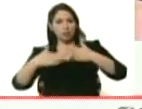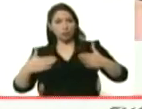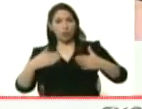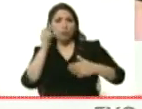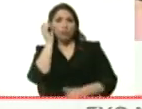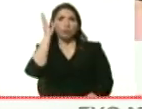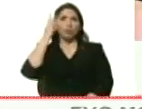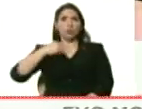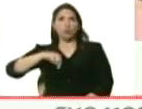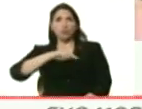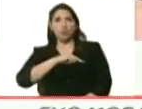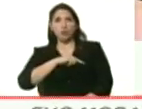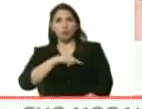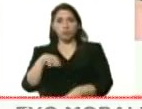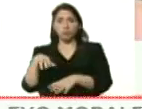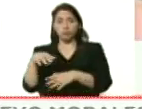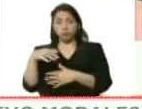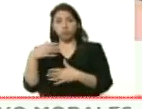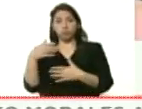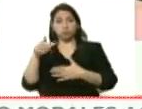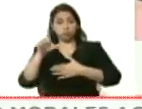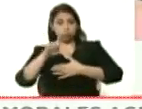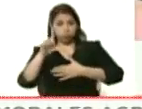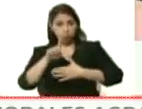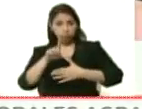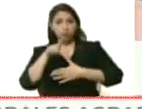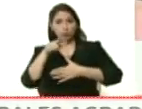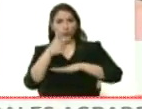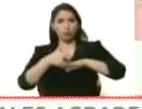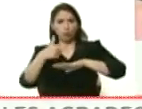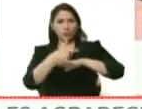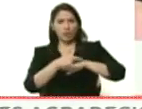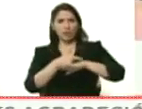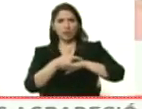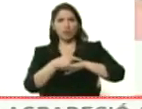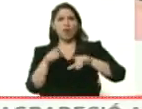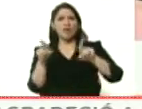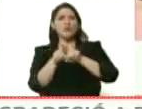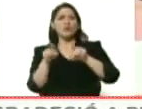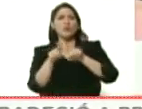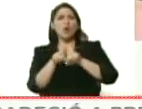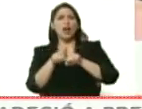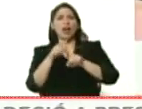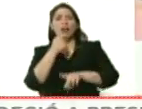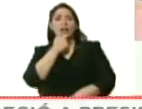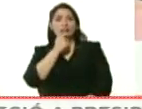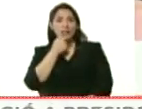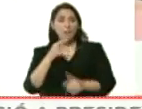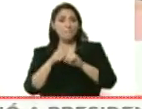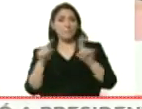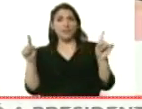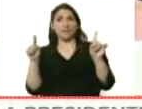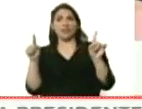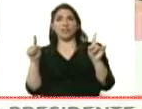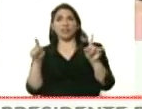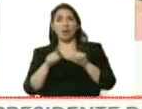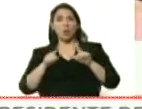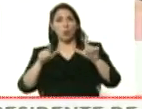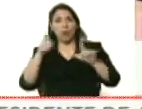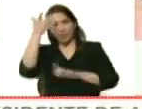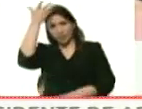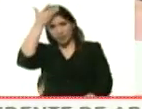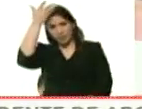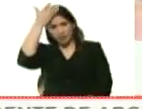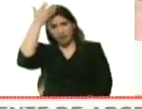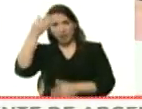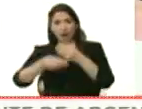creador de nuestro hemisferio. Su gobierno podría imitar al inglés, con la diferencia de que en lugar de un rey